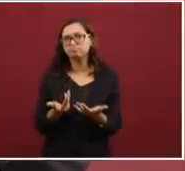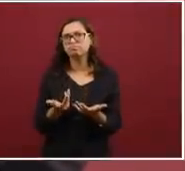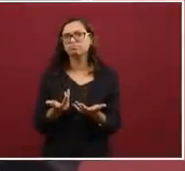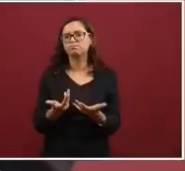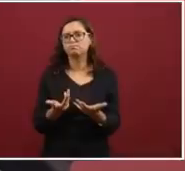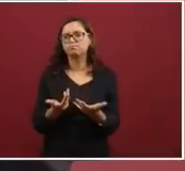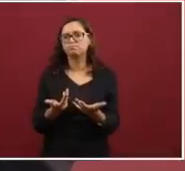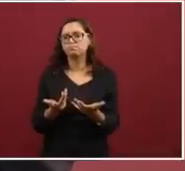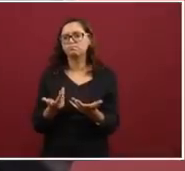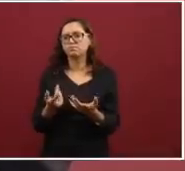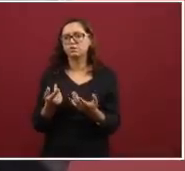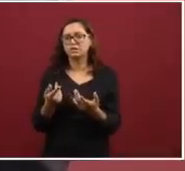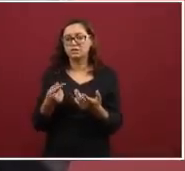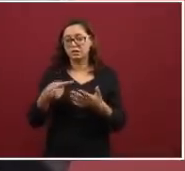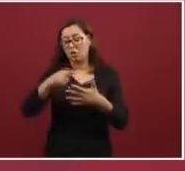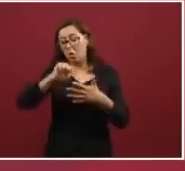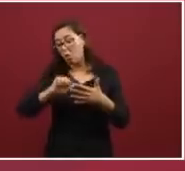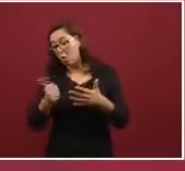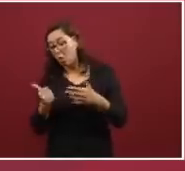a la confrontación,